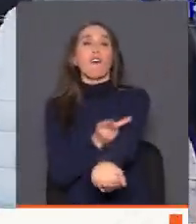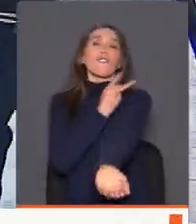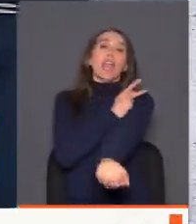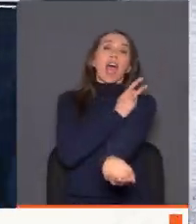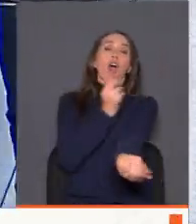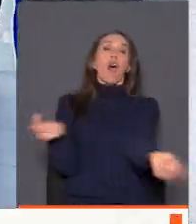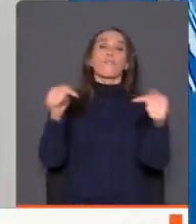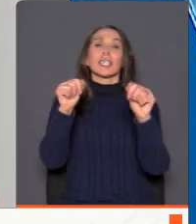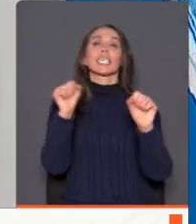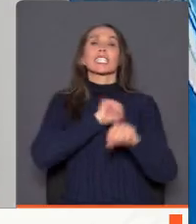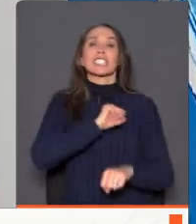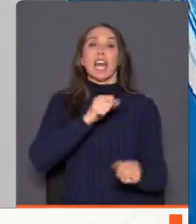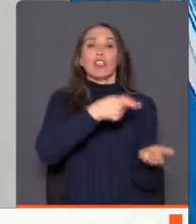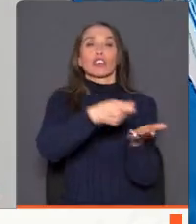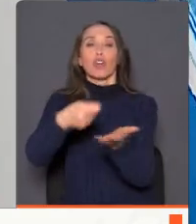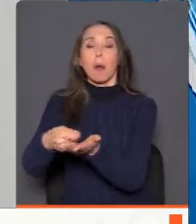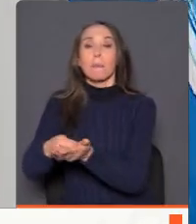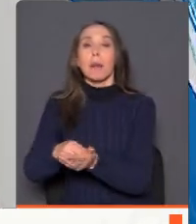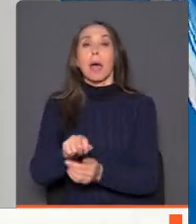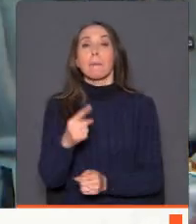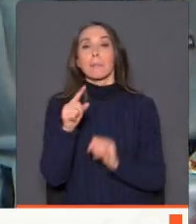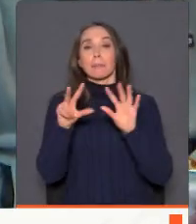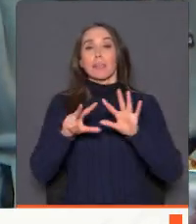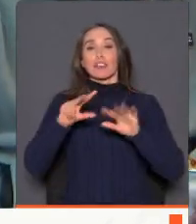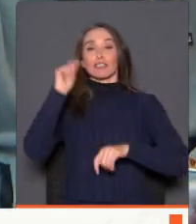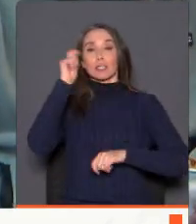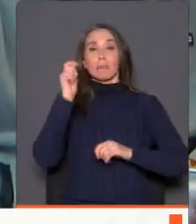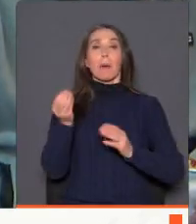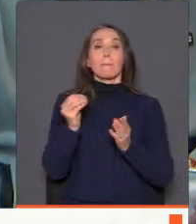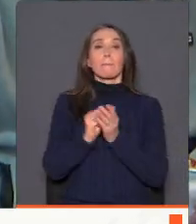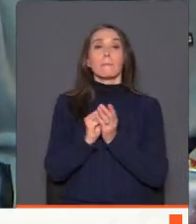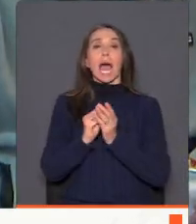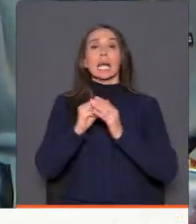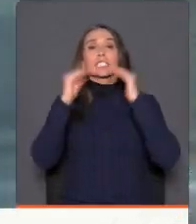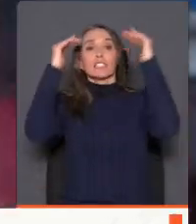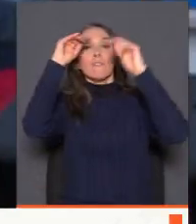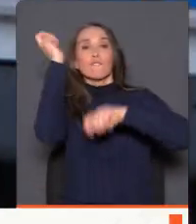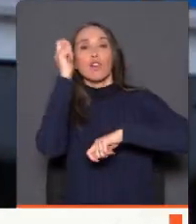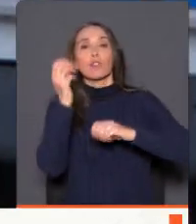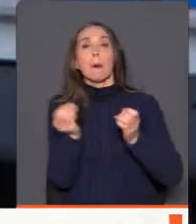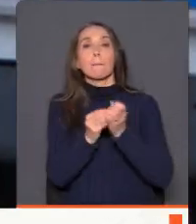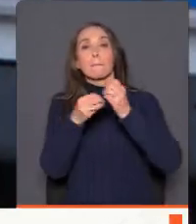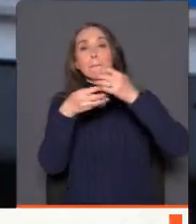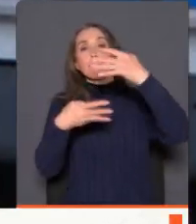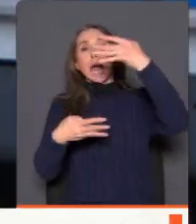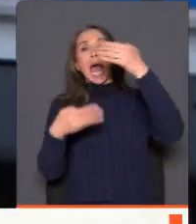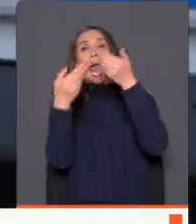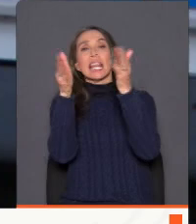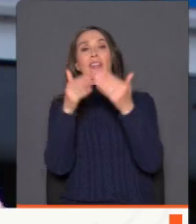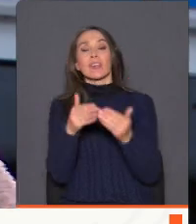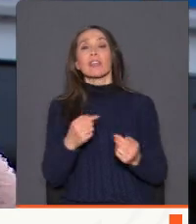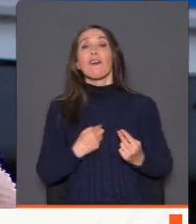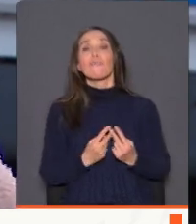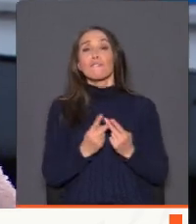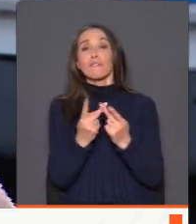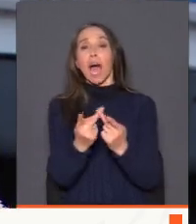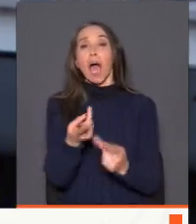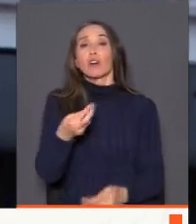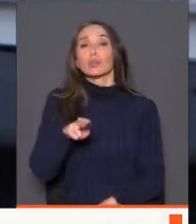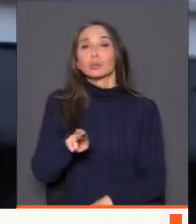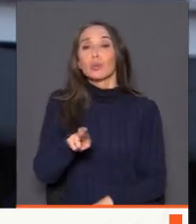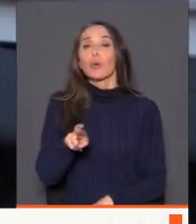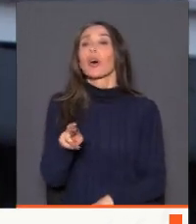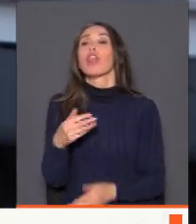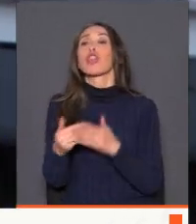primer 18 con más fondas y libertades en casi 3 años de pandemia. Voy hacia el sur. ¿A qué parte?